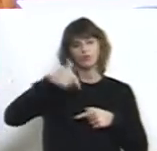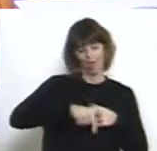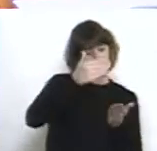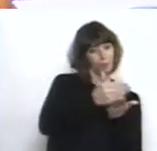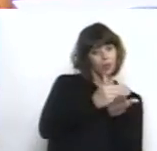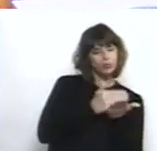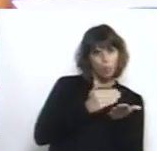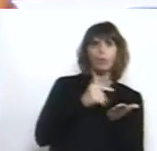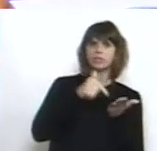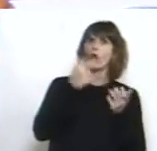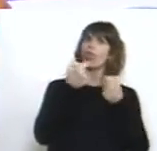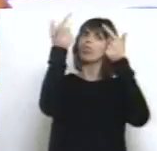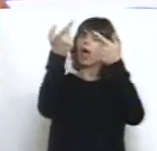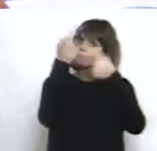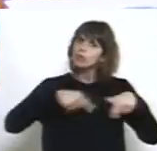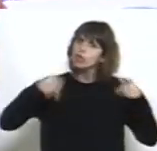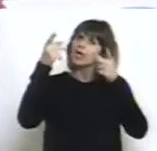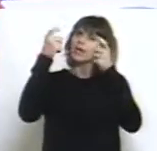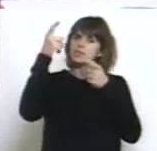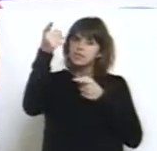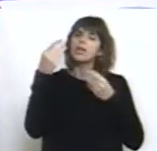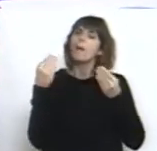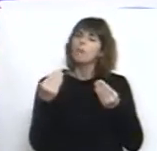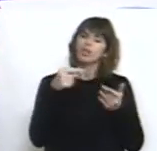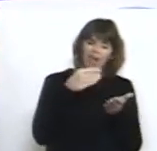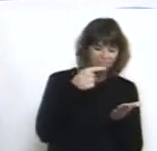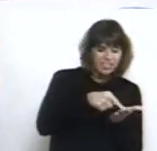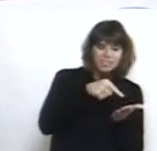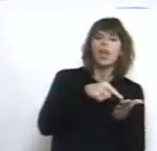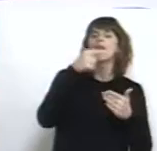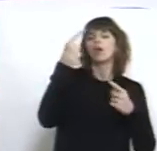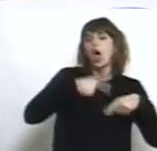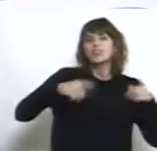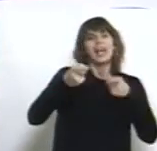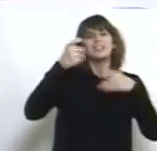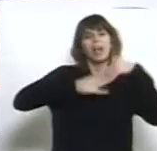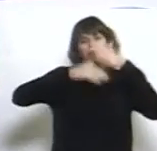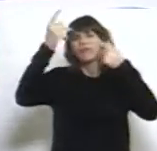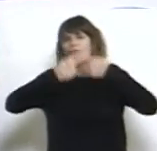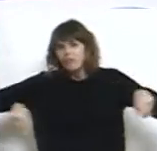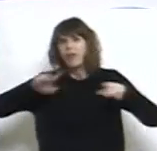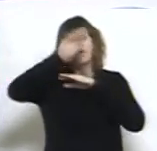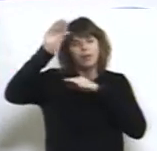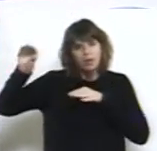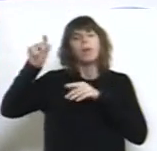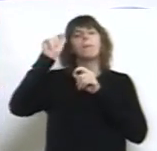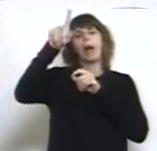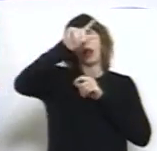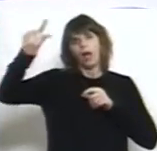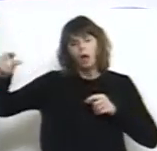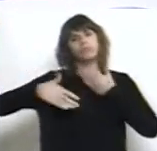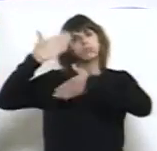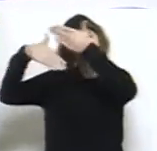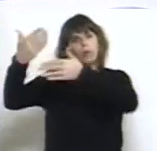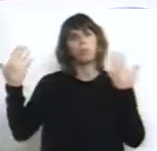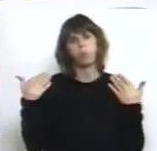en este presupuesto porque están establecidas las obras fundamentales para el crecimiento y el desarrollo de nuestra provincia. Por eso, con